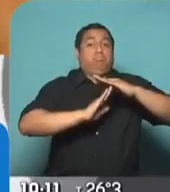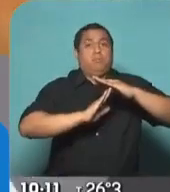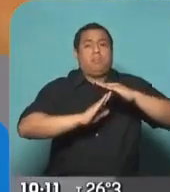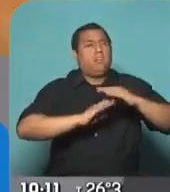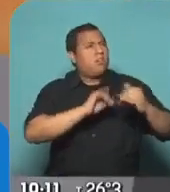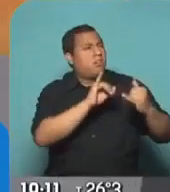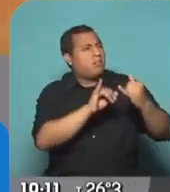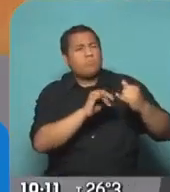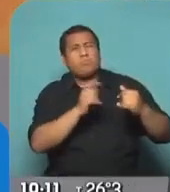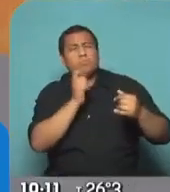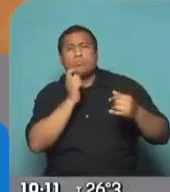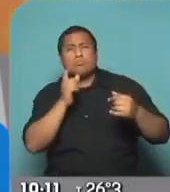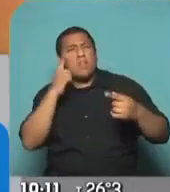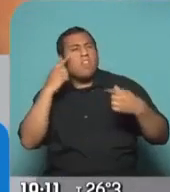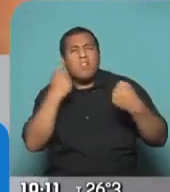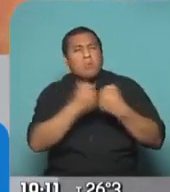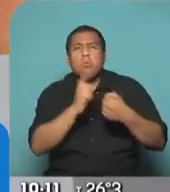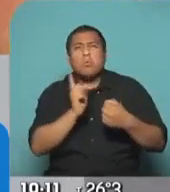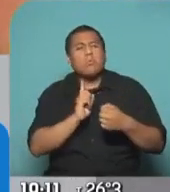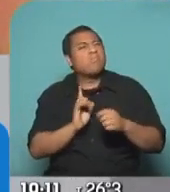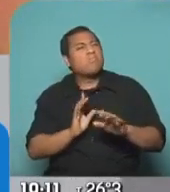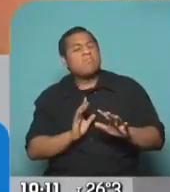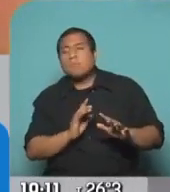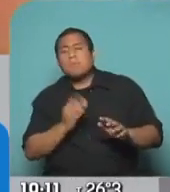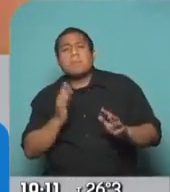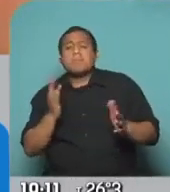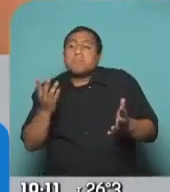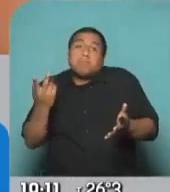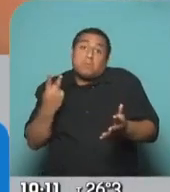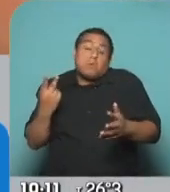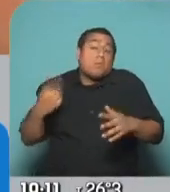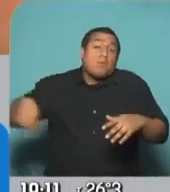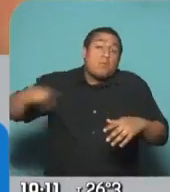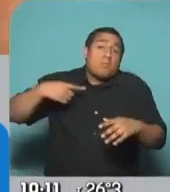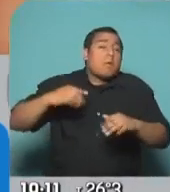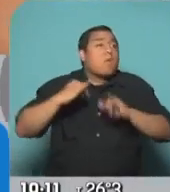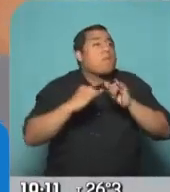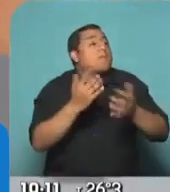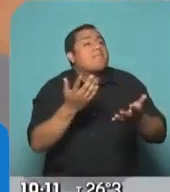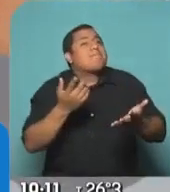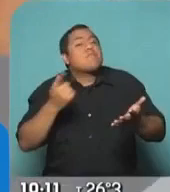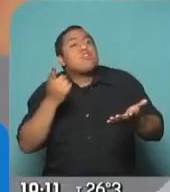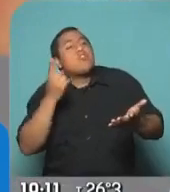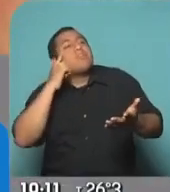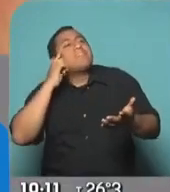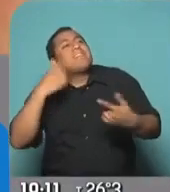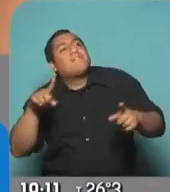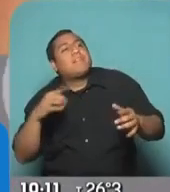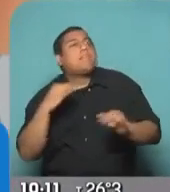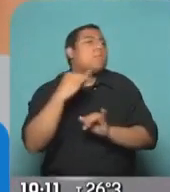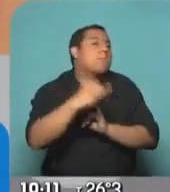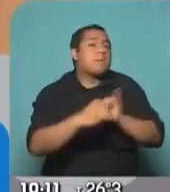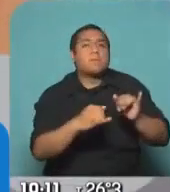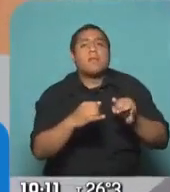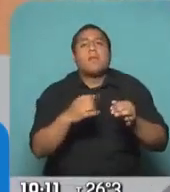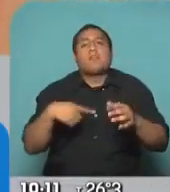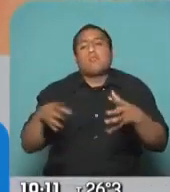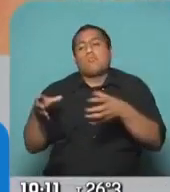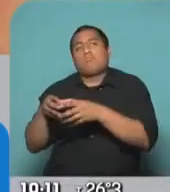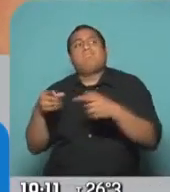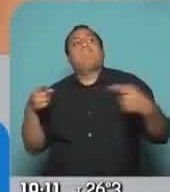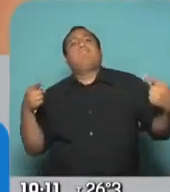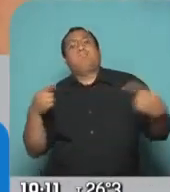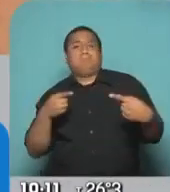nuestra negativa de que a lo que estaba pasando acá dentro del gremio y quisimos armar una lista opositora. Cuando quisimos armar